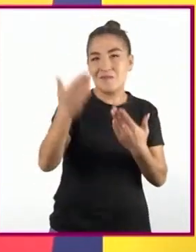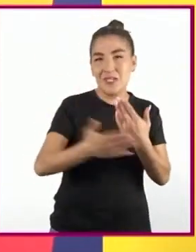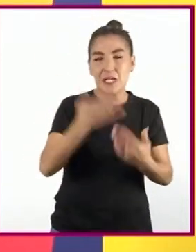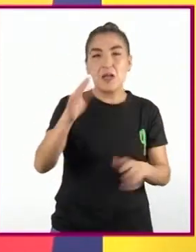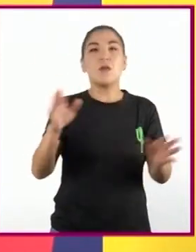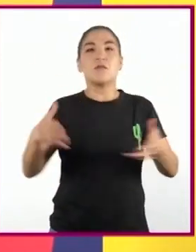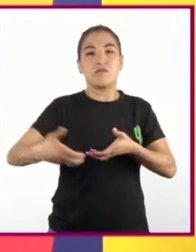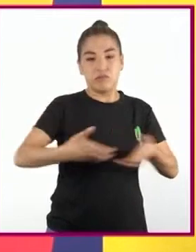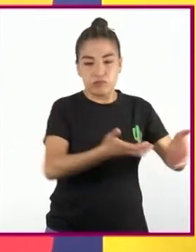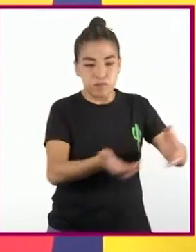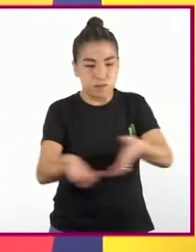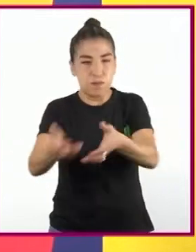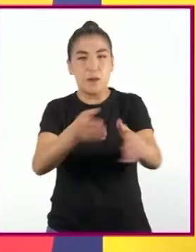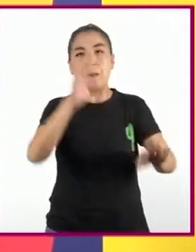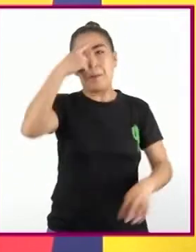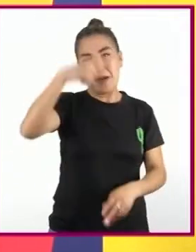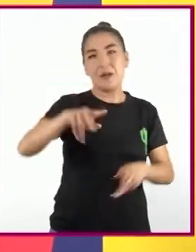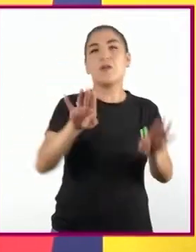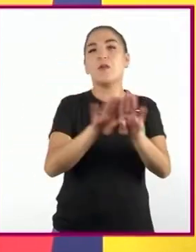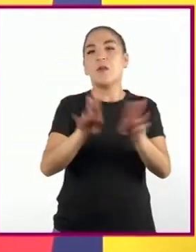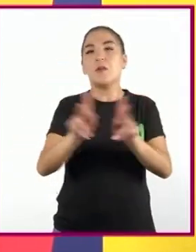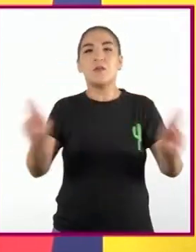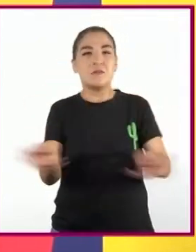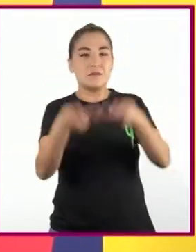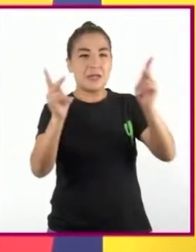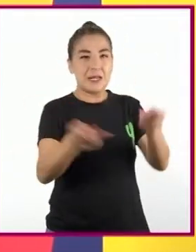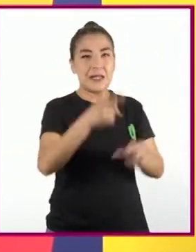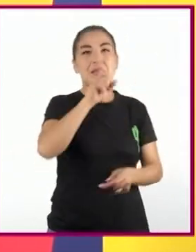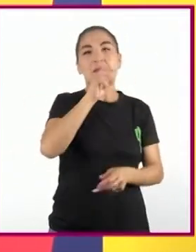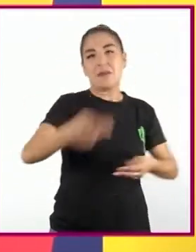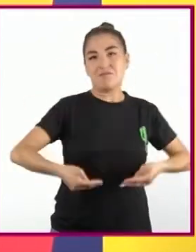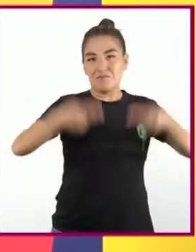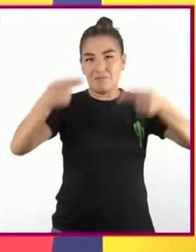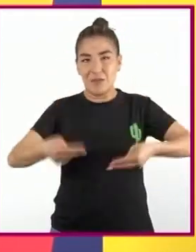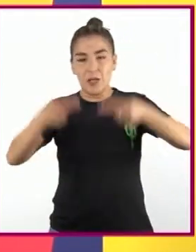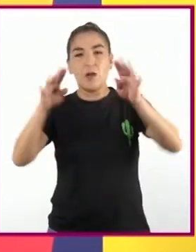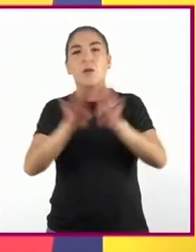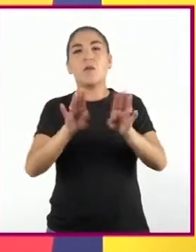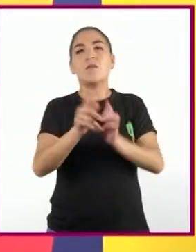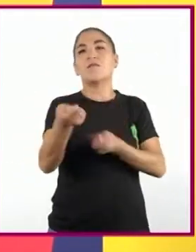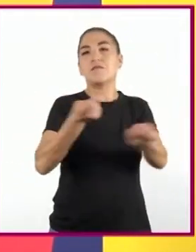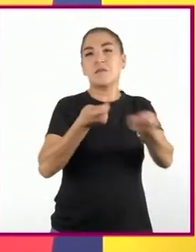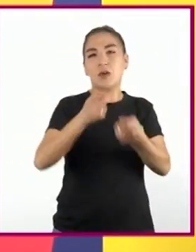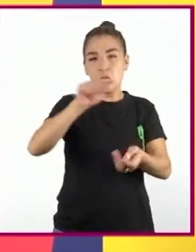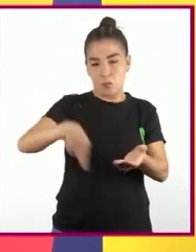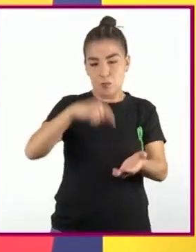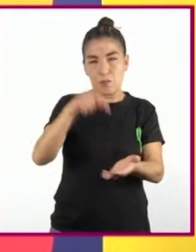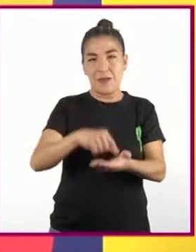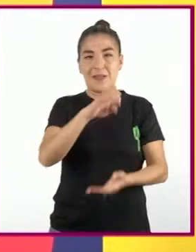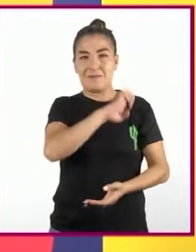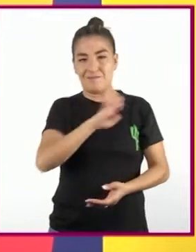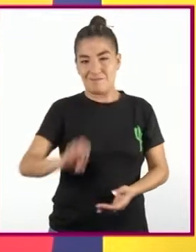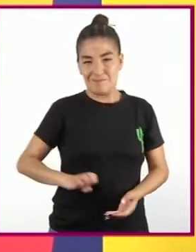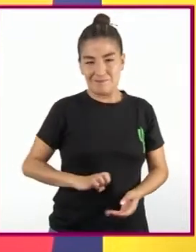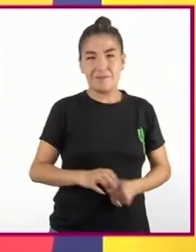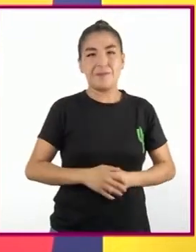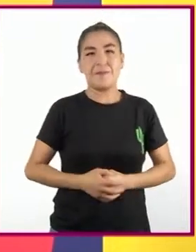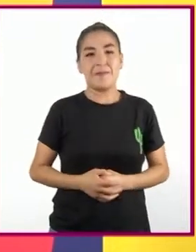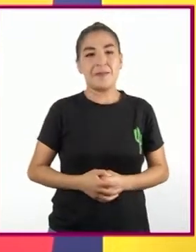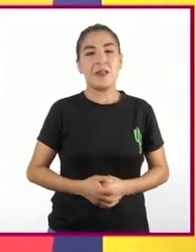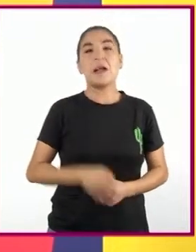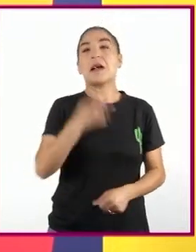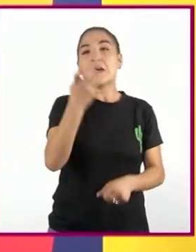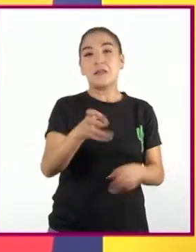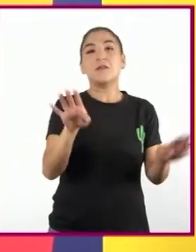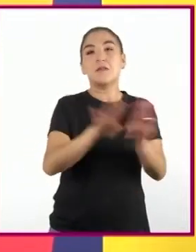rutas comerciales, así como de su capacidad de desarrollar controles de tipo estatal. En este contexto, se